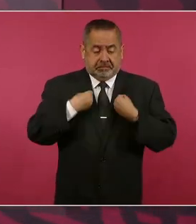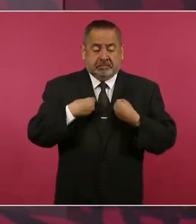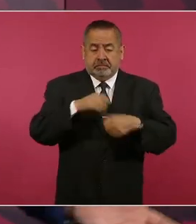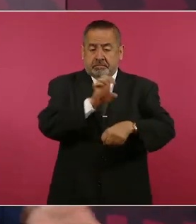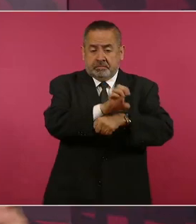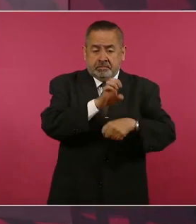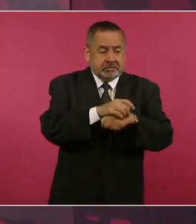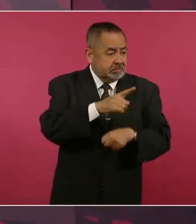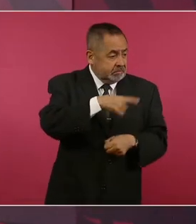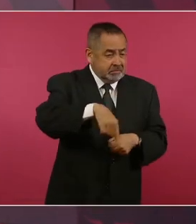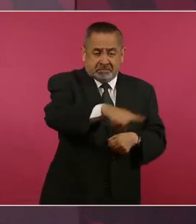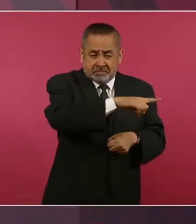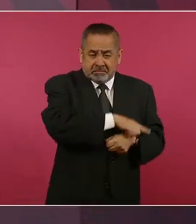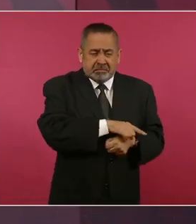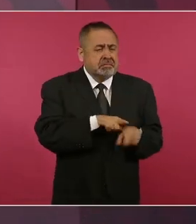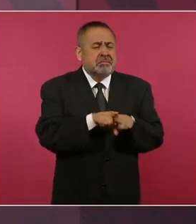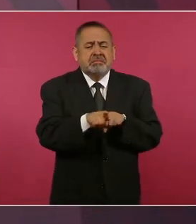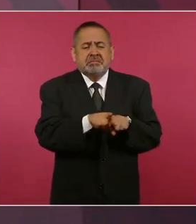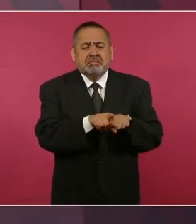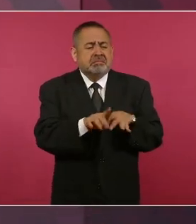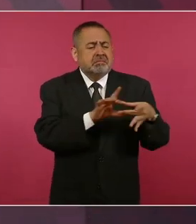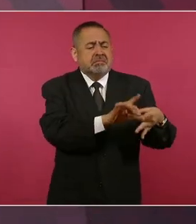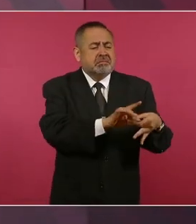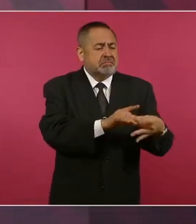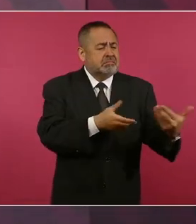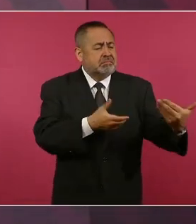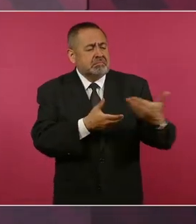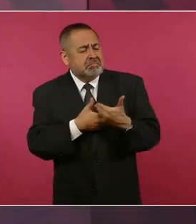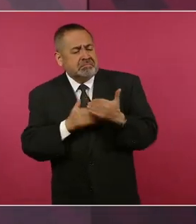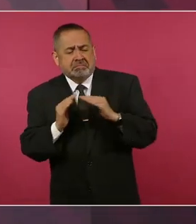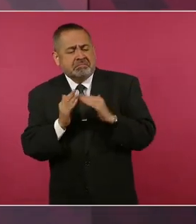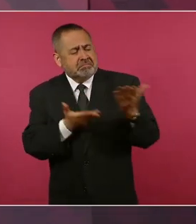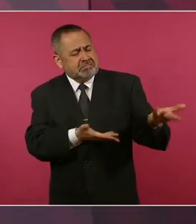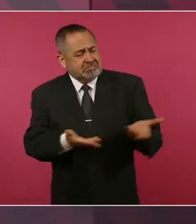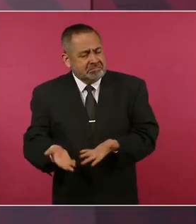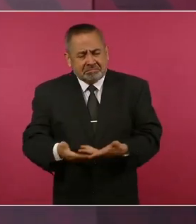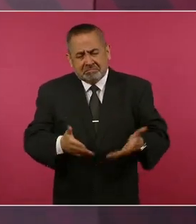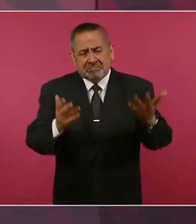México es su casa de ellos.